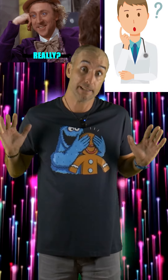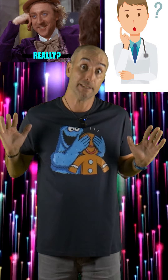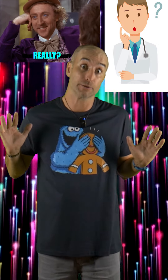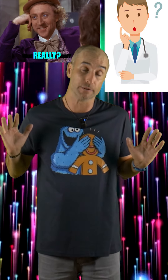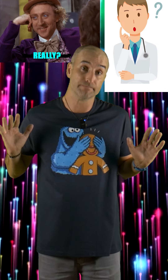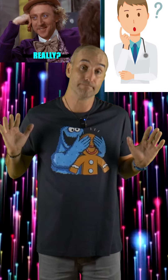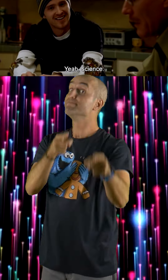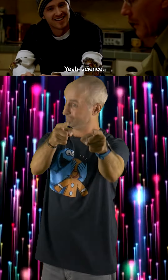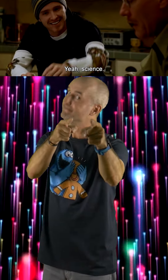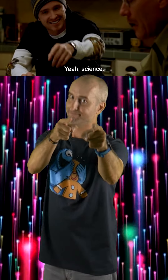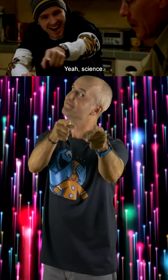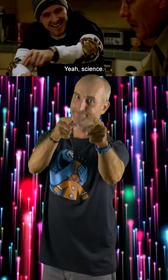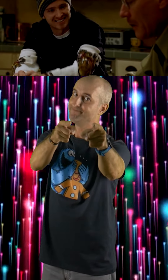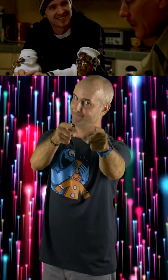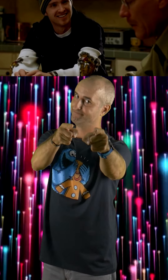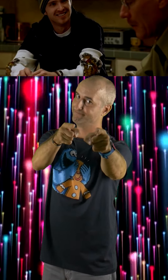no lo será tanto.